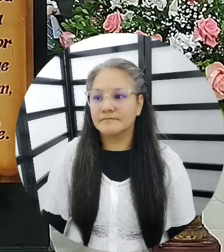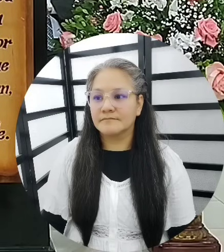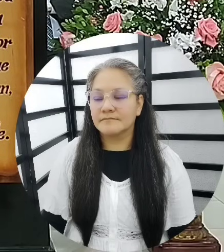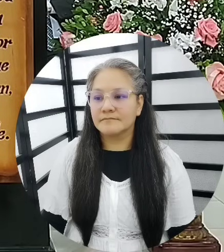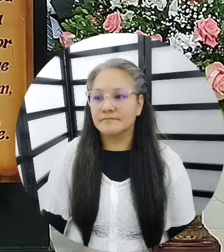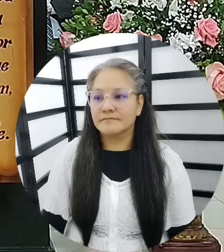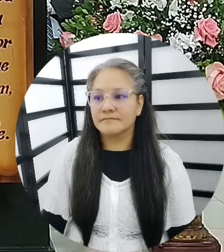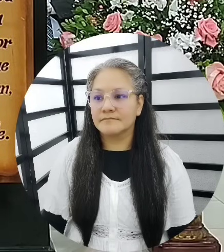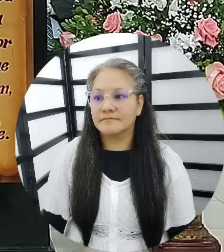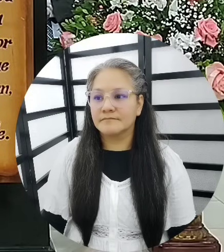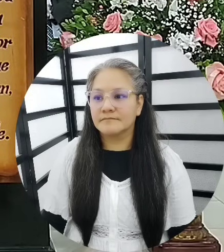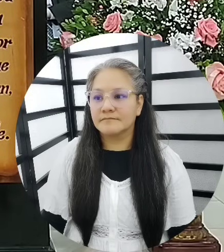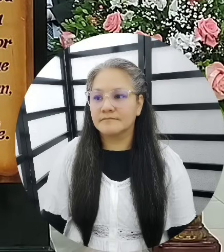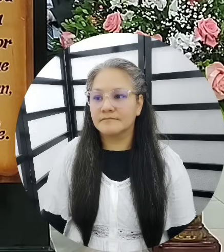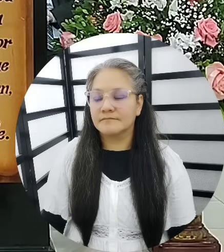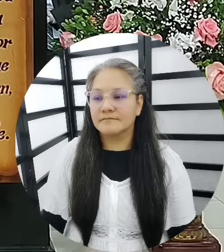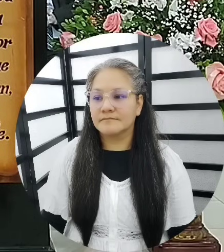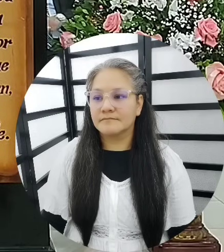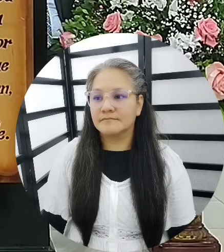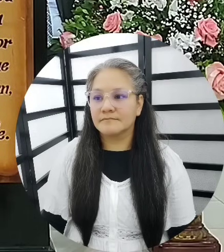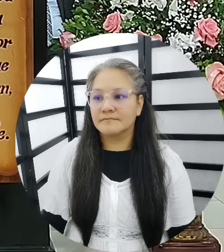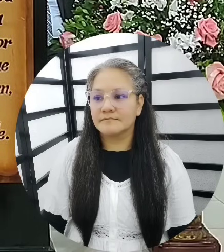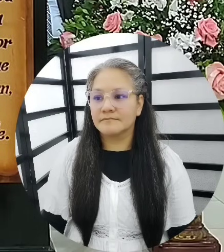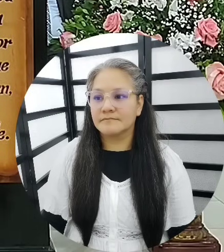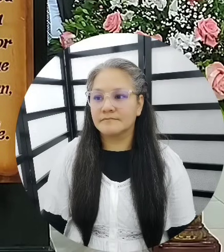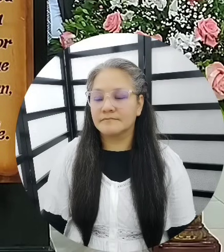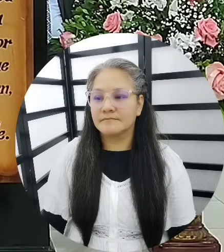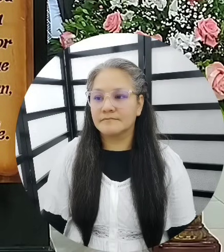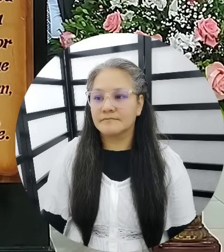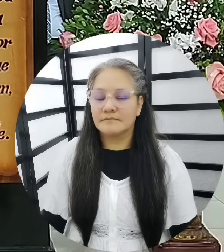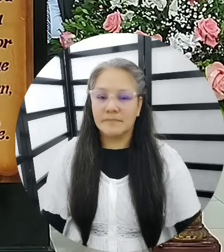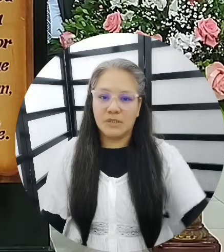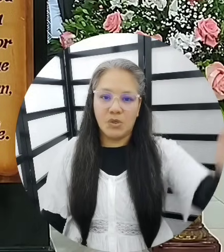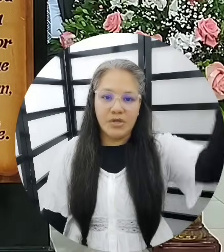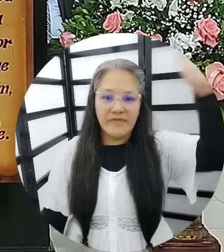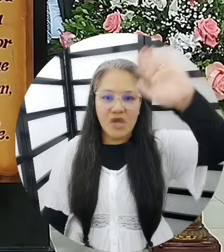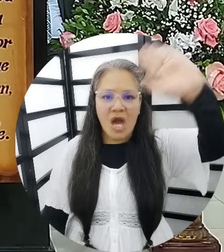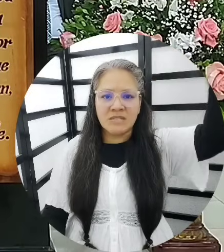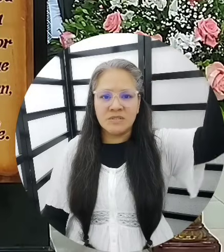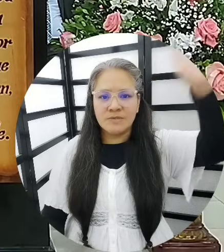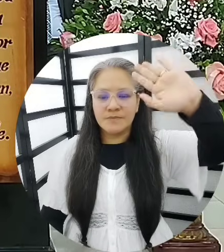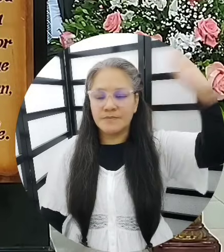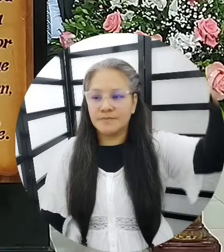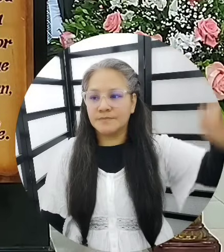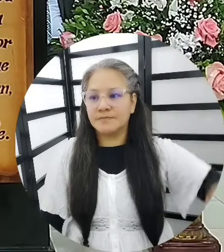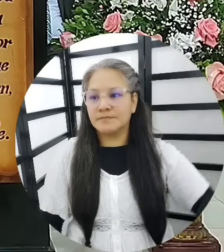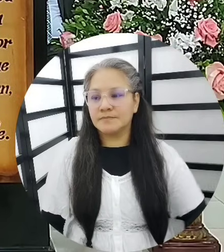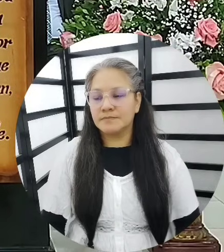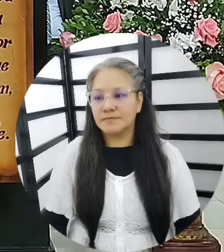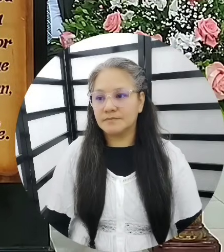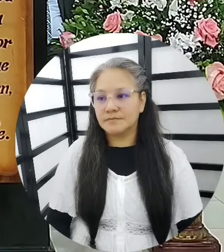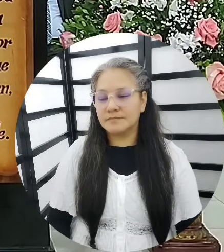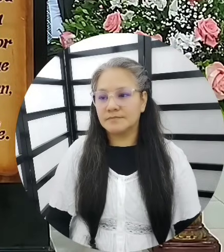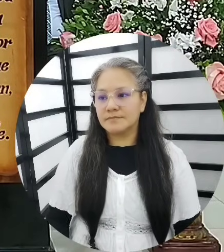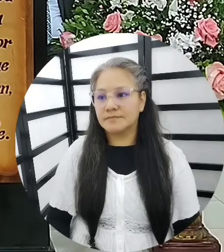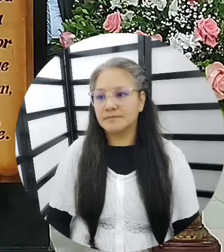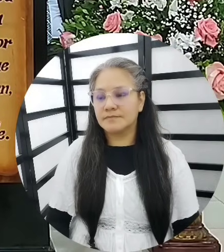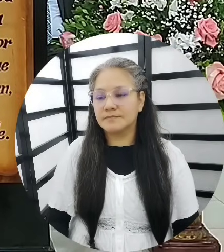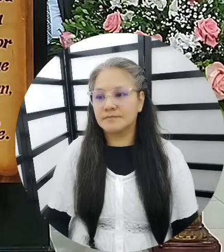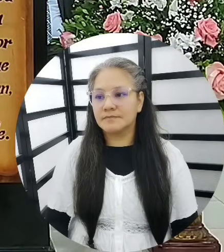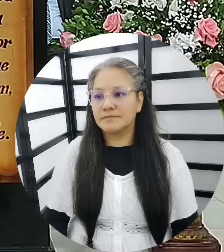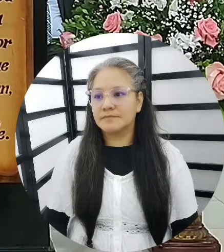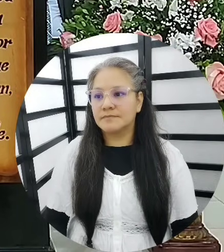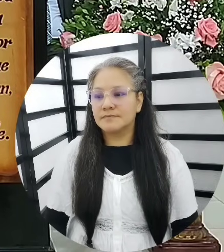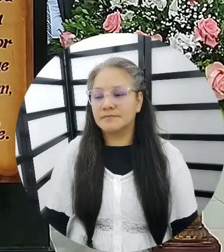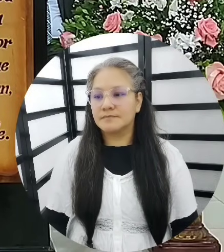Yo no tengo la culpa que se haya extendido el devocional. Amén, hermanos. Dios nos